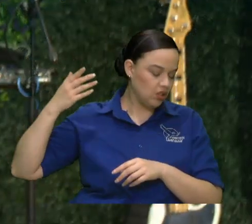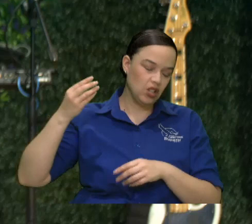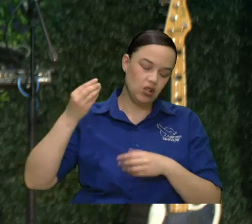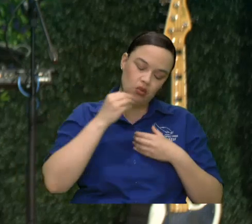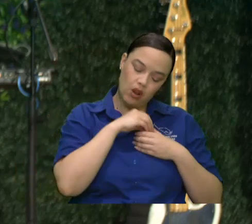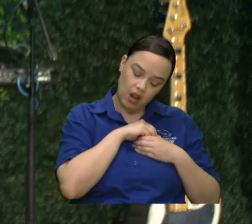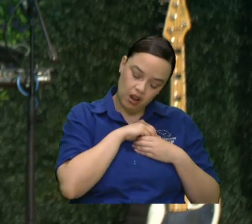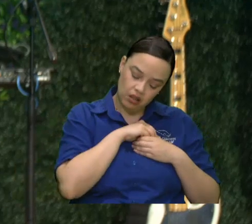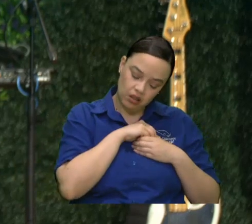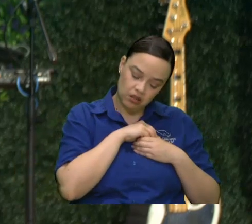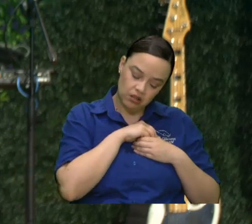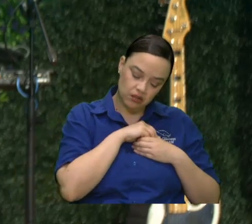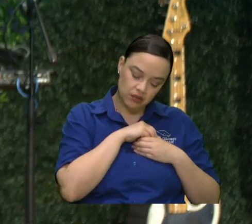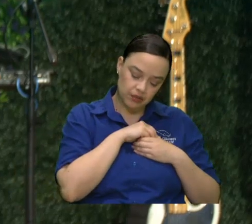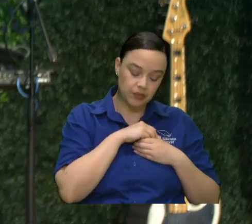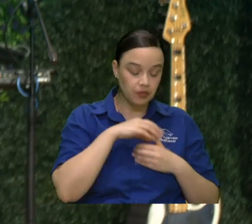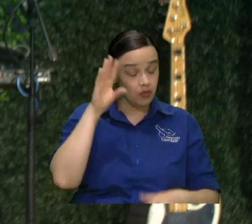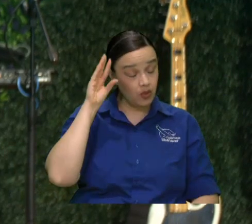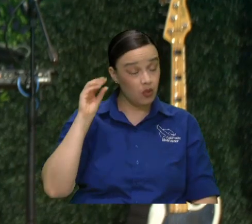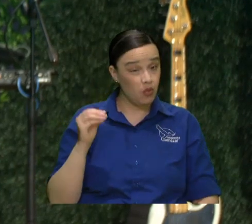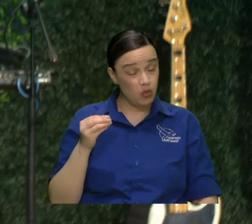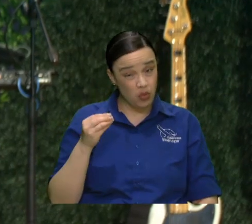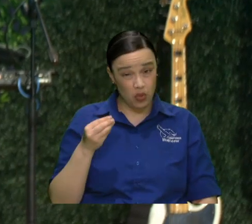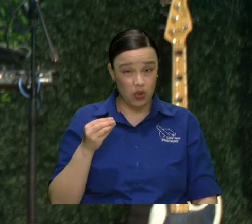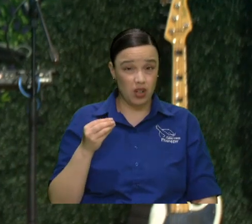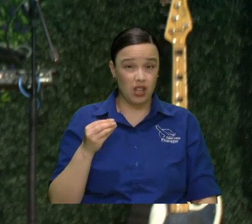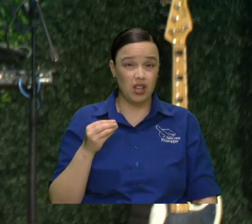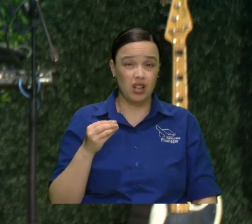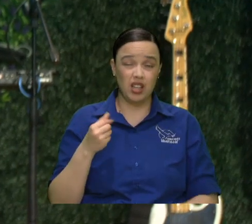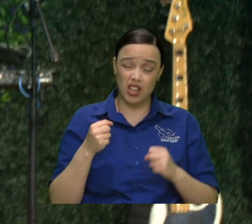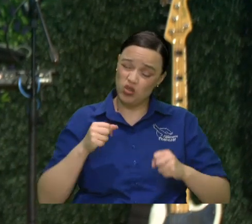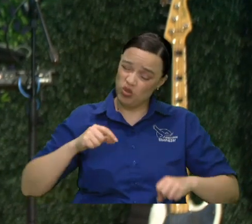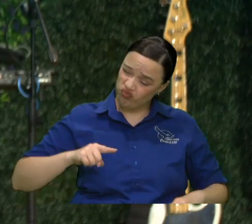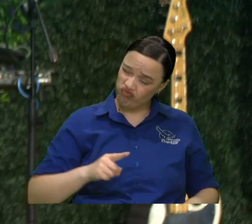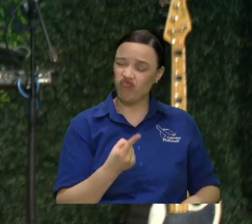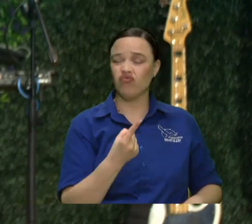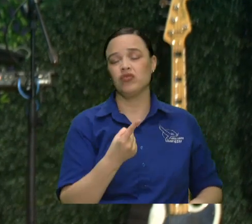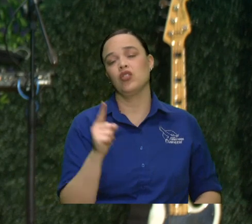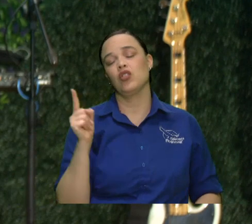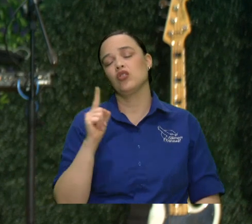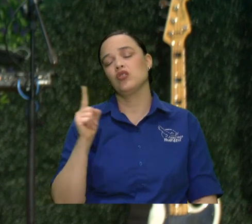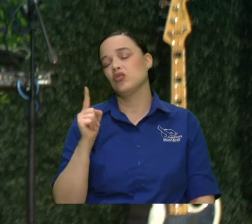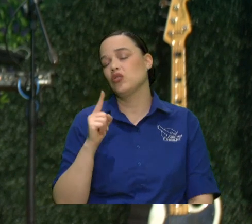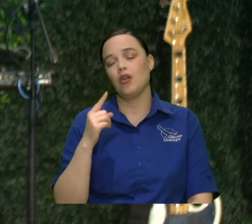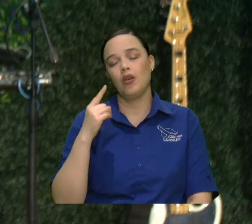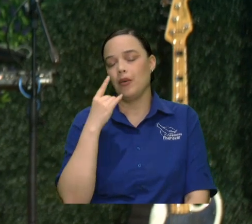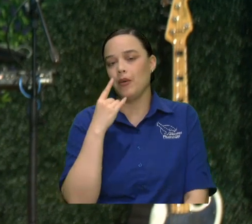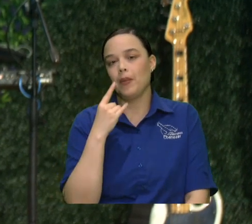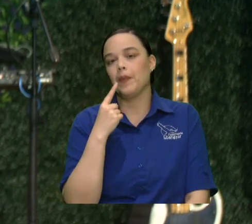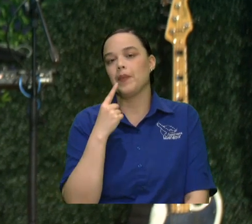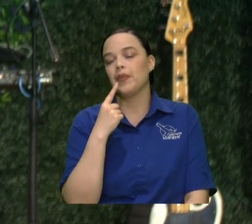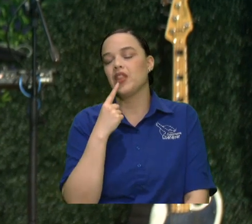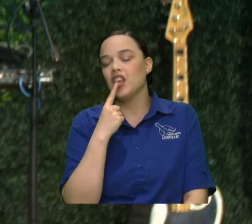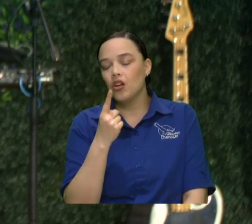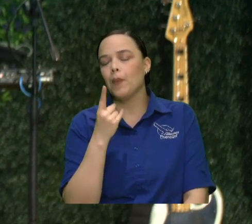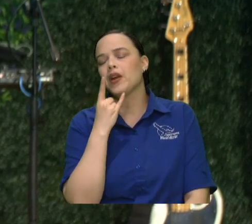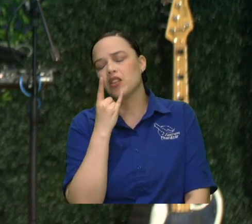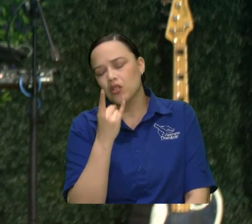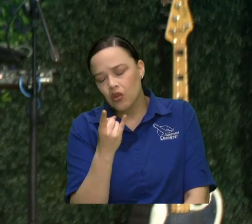tiempo porque el que faltó el respeto no tuvo el coraje de pedir perdón y de decir